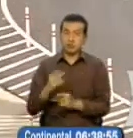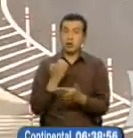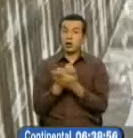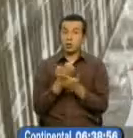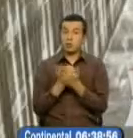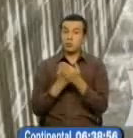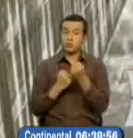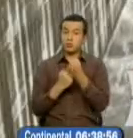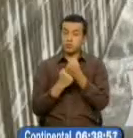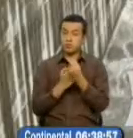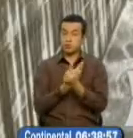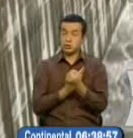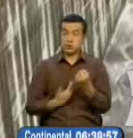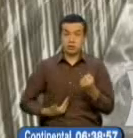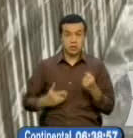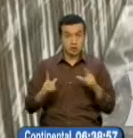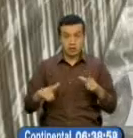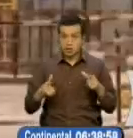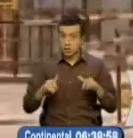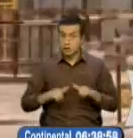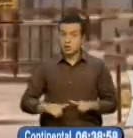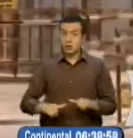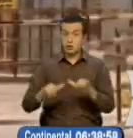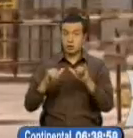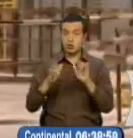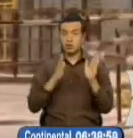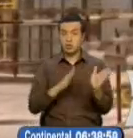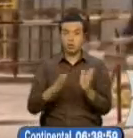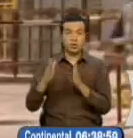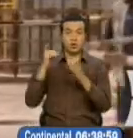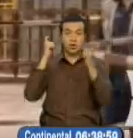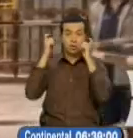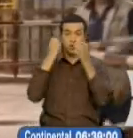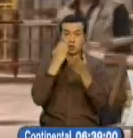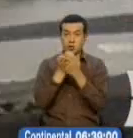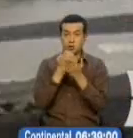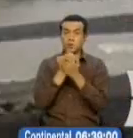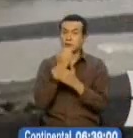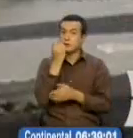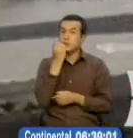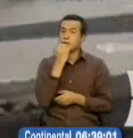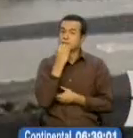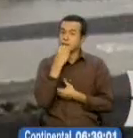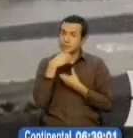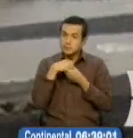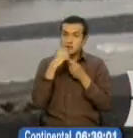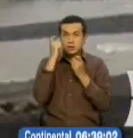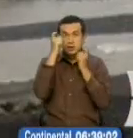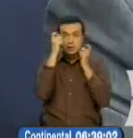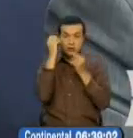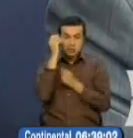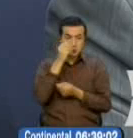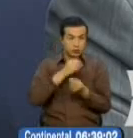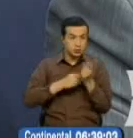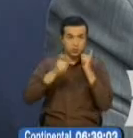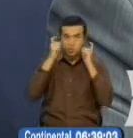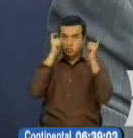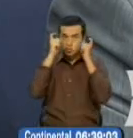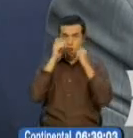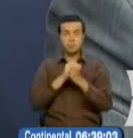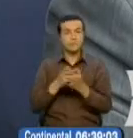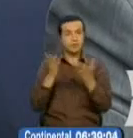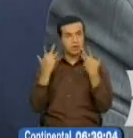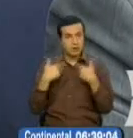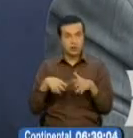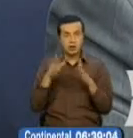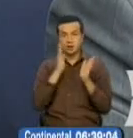en el gobierno del presidente Lenín Moreno en un diseño del manejo económico basados en la austeridad y prudencia para la inversión. Hemos emitido